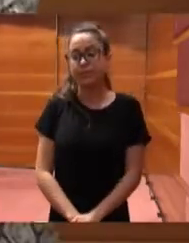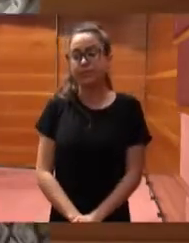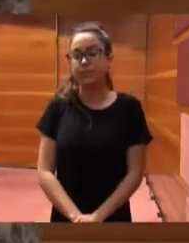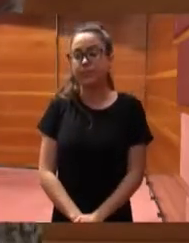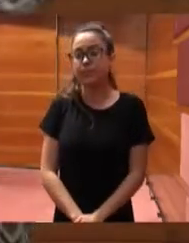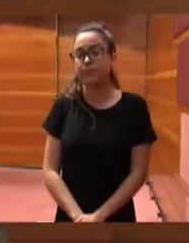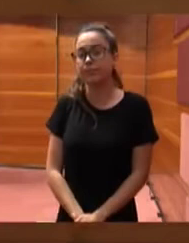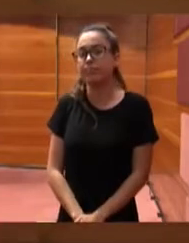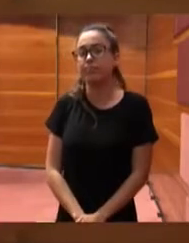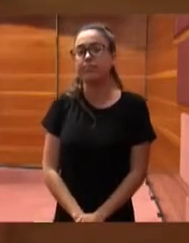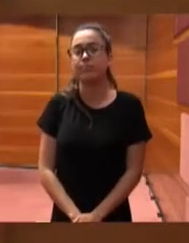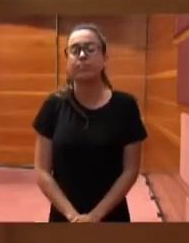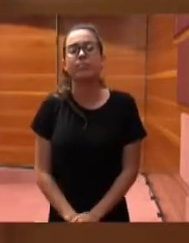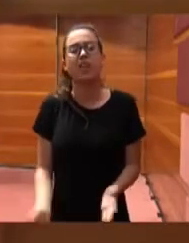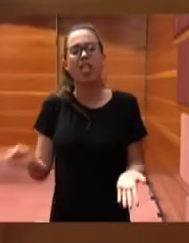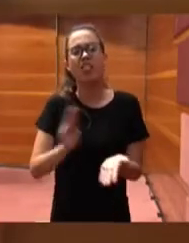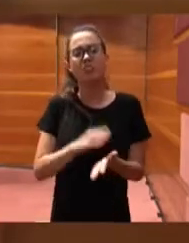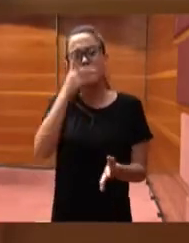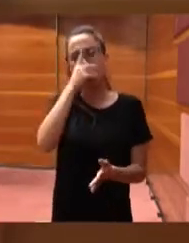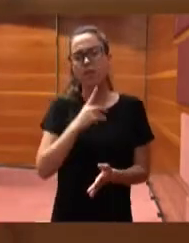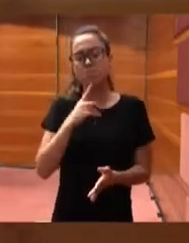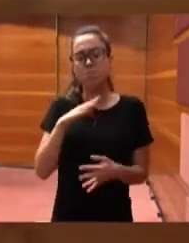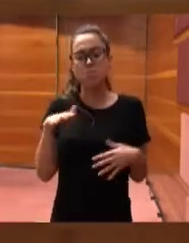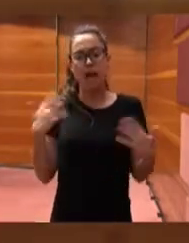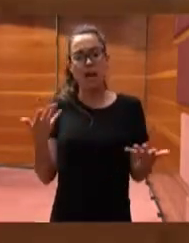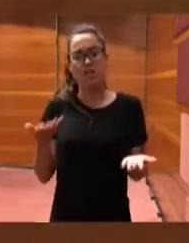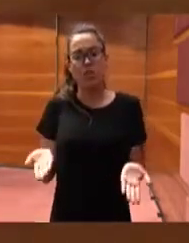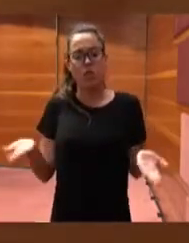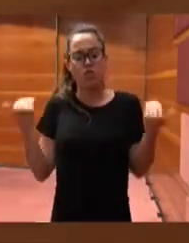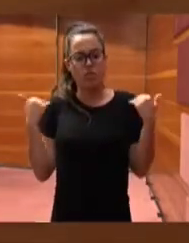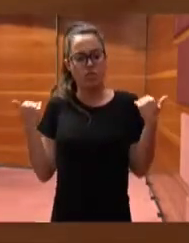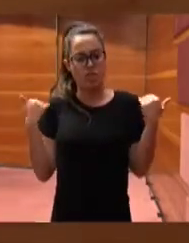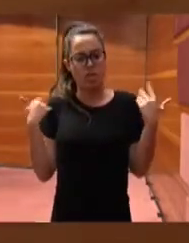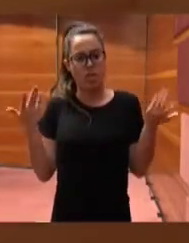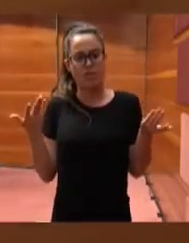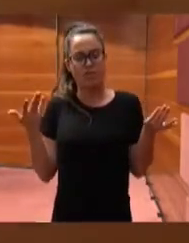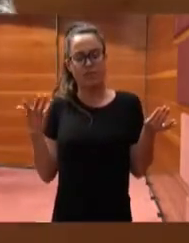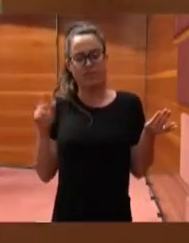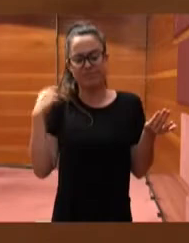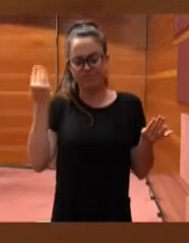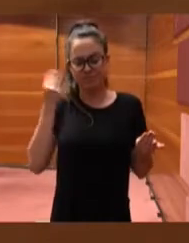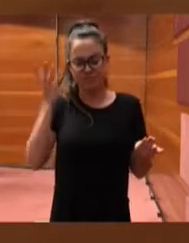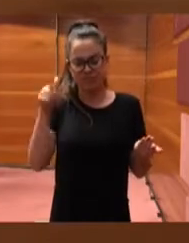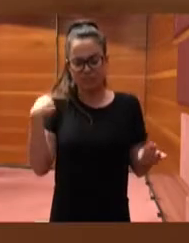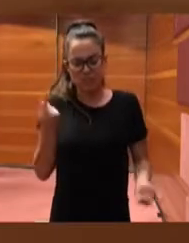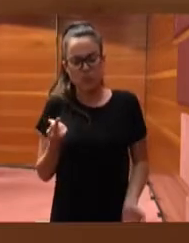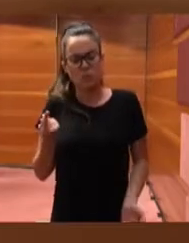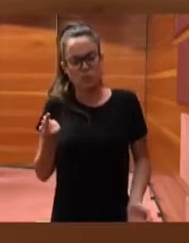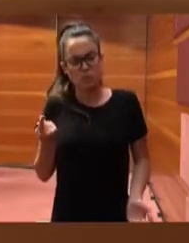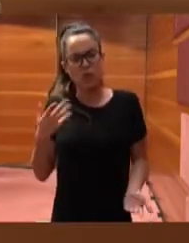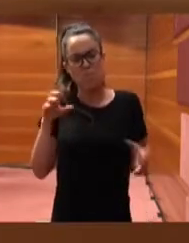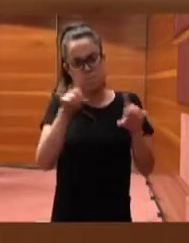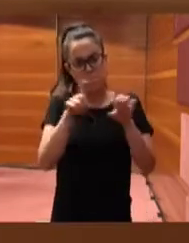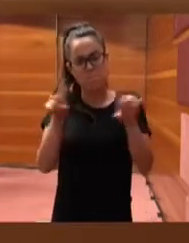Además, por imagen o por responsabilidad corporativa, por lo que sea, no creo que algunas de las empresas, o sea,